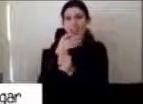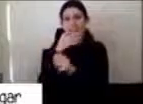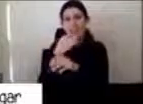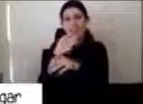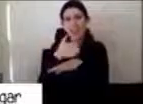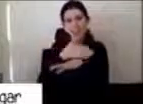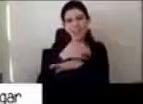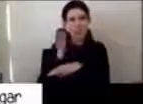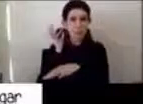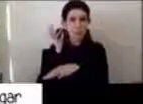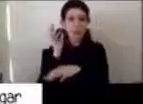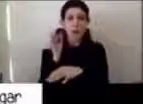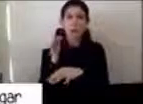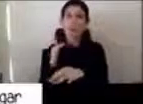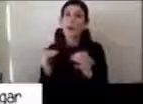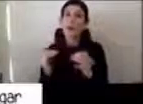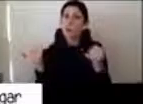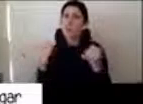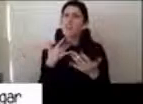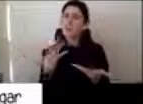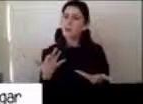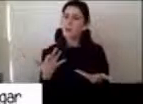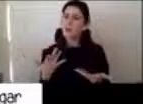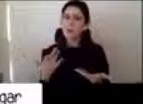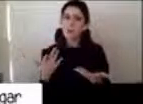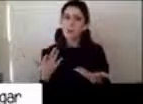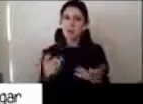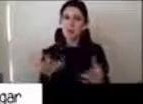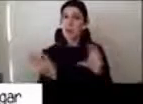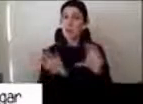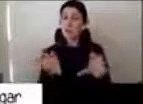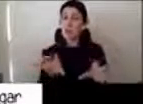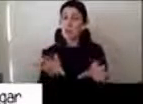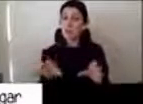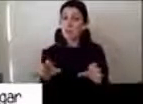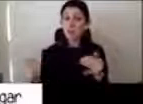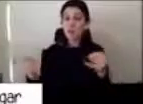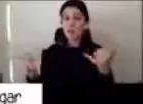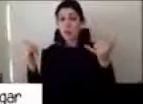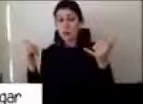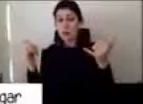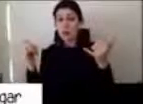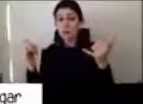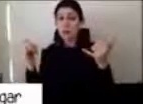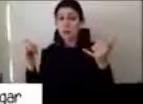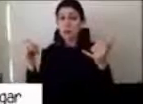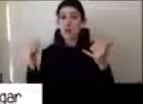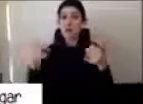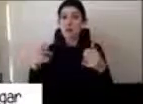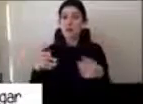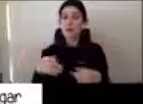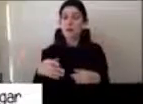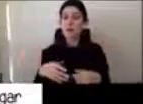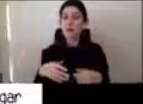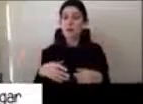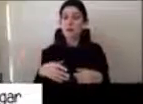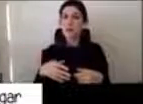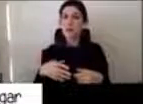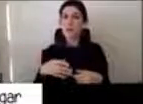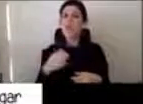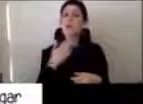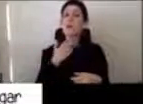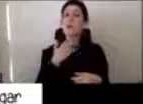los juegos? Y estos se definen como actividades lúdicas, recreativas y placenteras que pueden